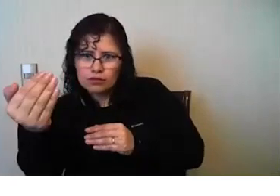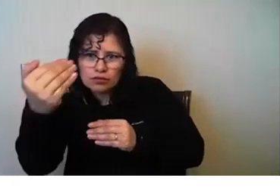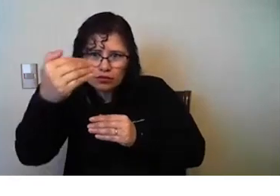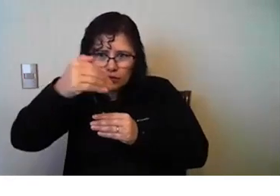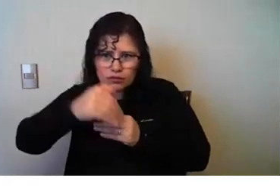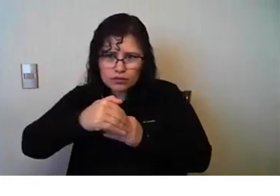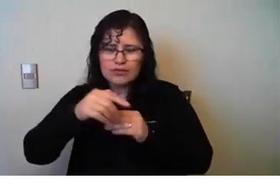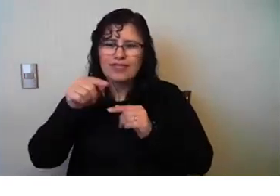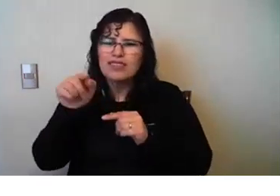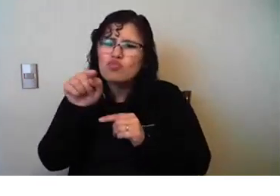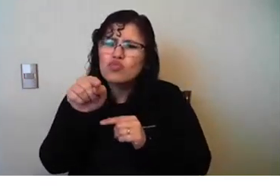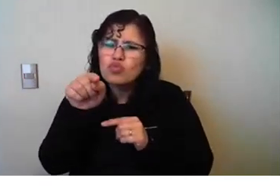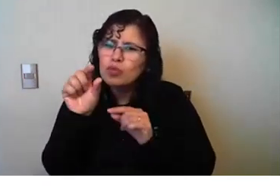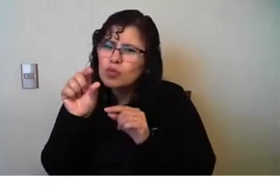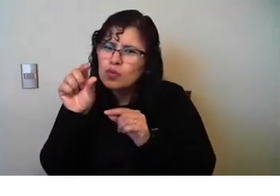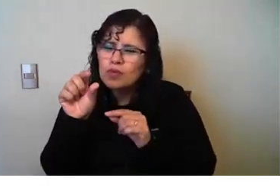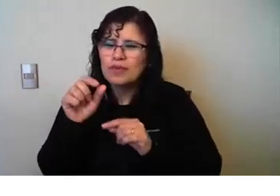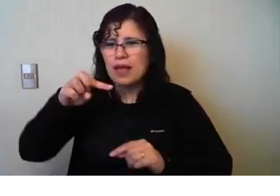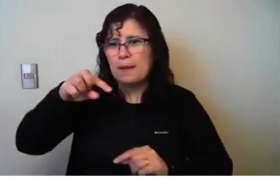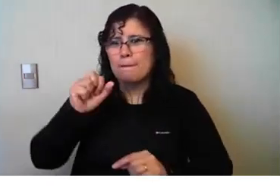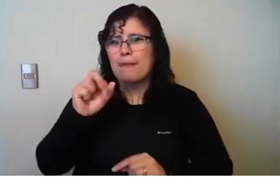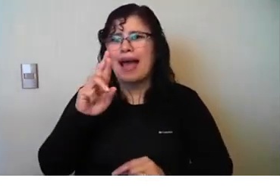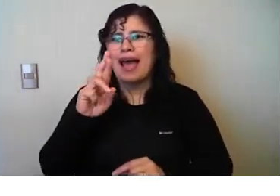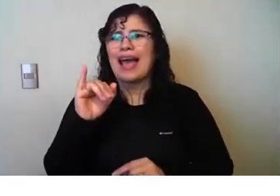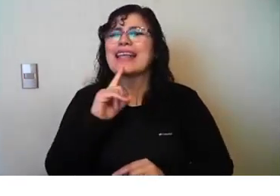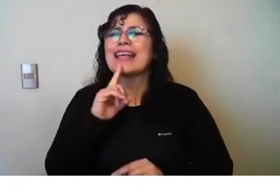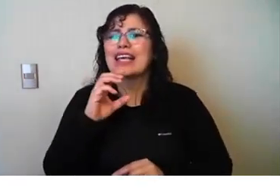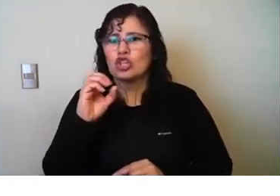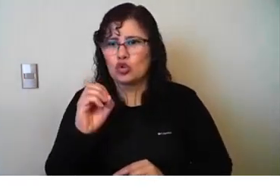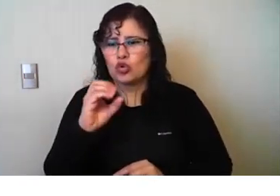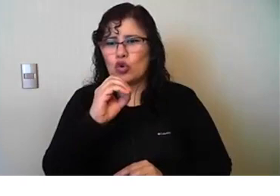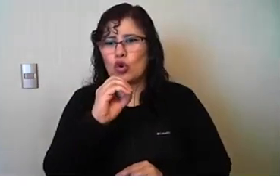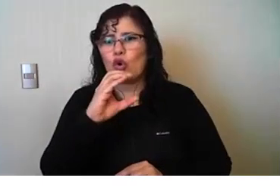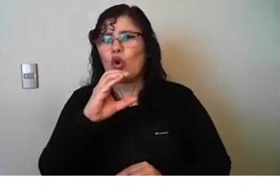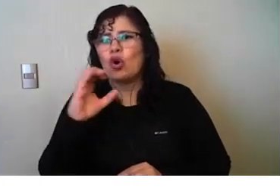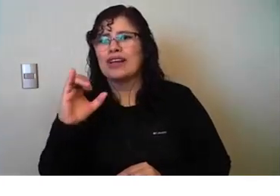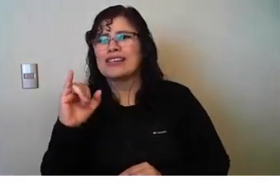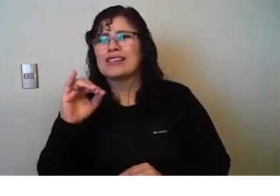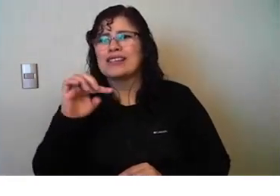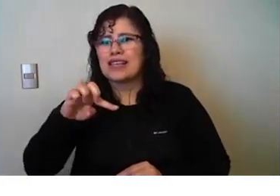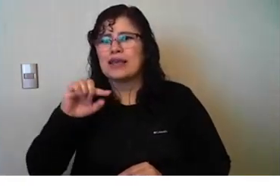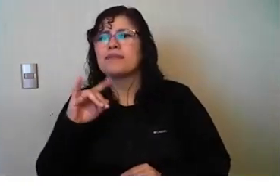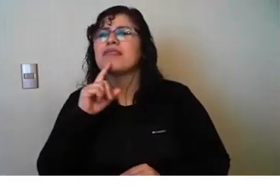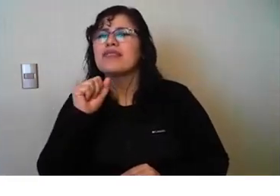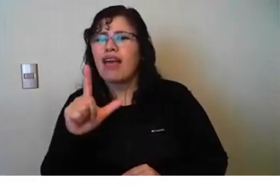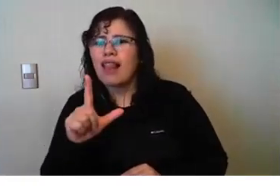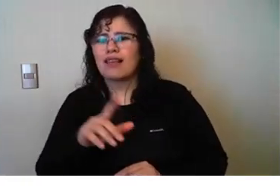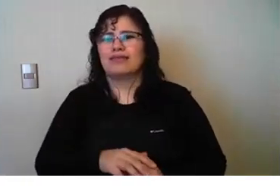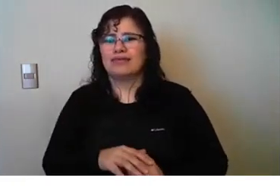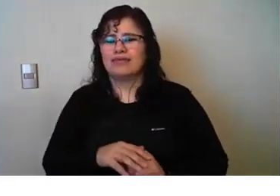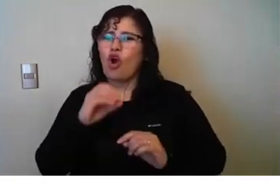este surco se llama parieto occipital, porque este es el lóbulo parietal y este es el lóbulo occipital.